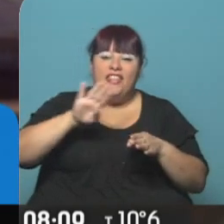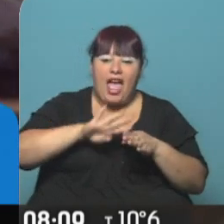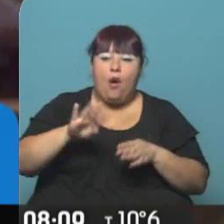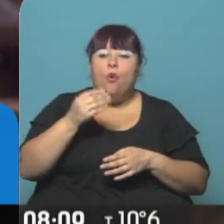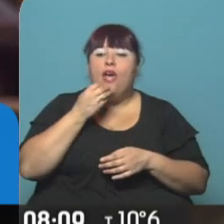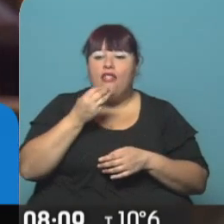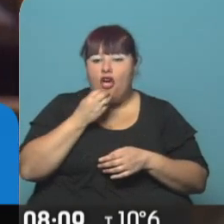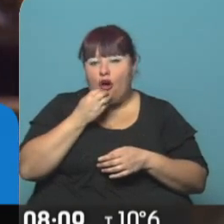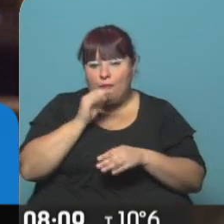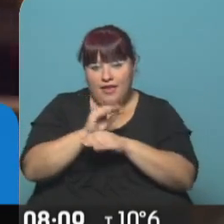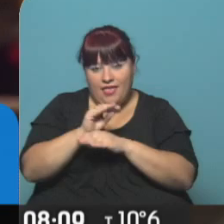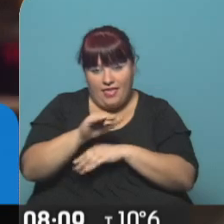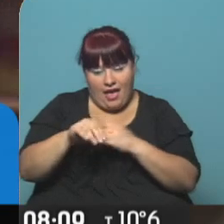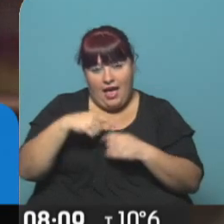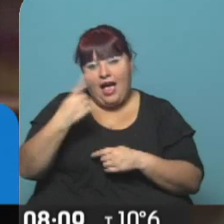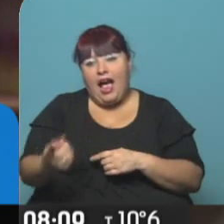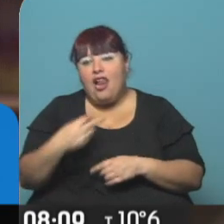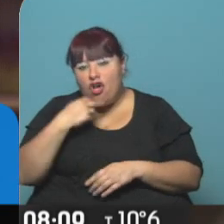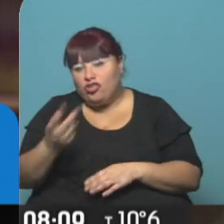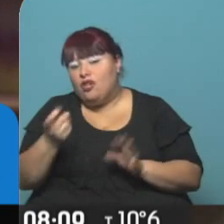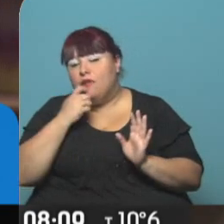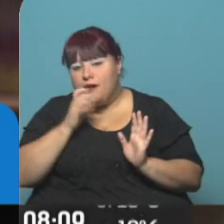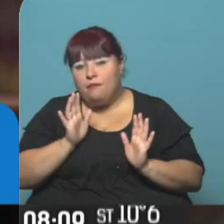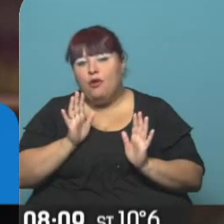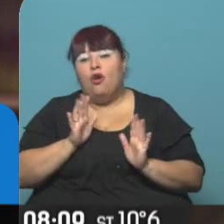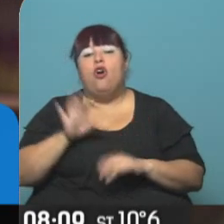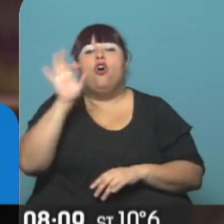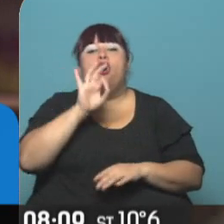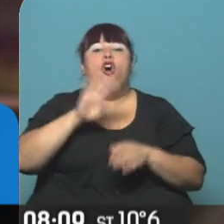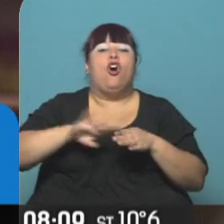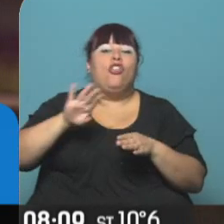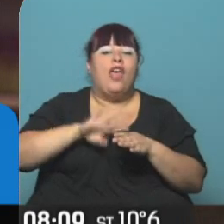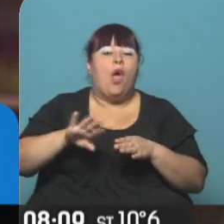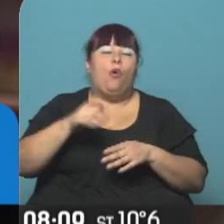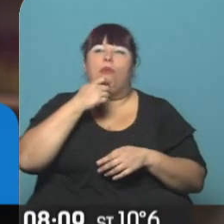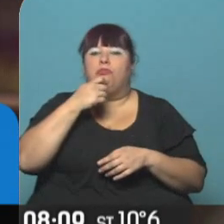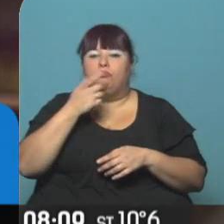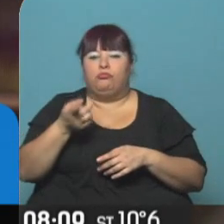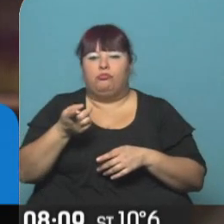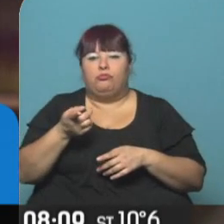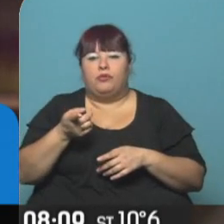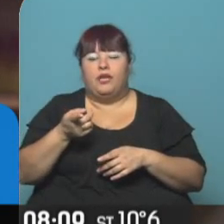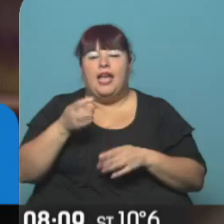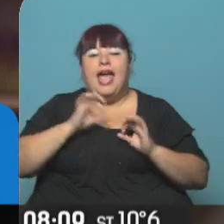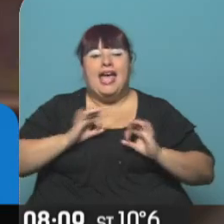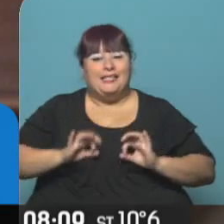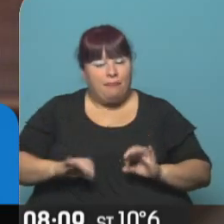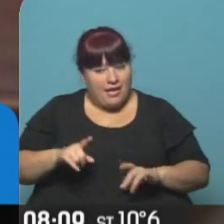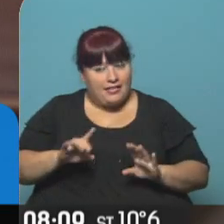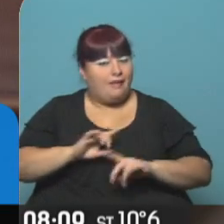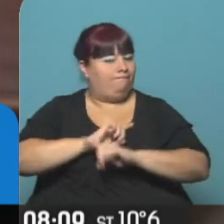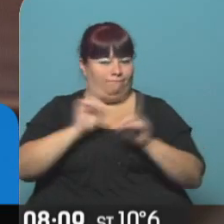alimentos hacia los hijos por ejemplo o de deuda de a expensas comunes